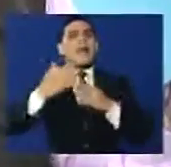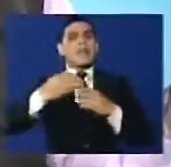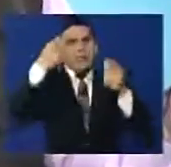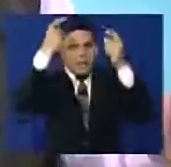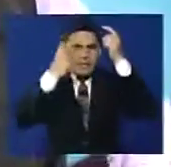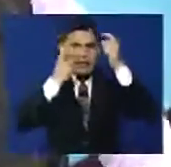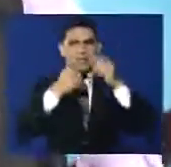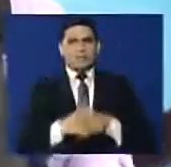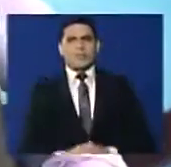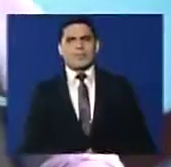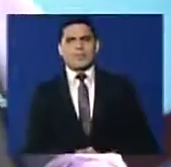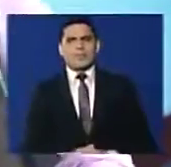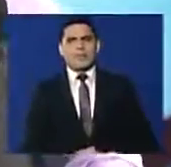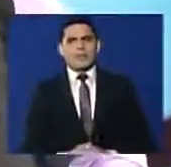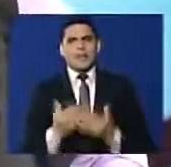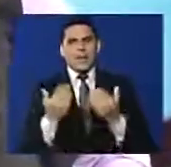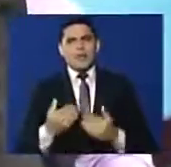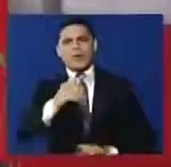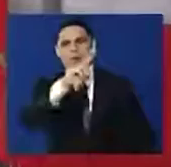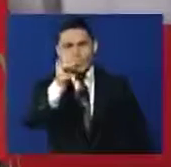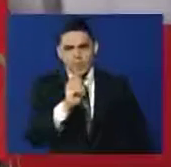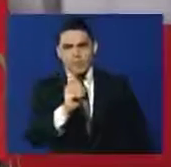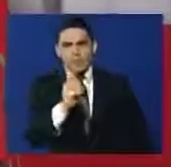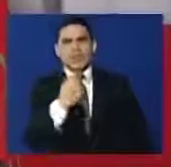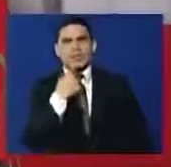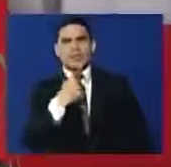antes. ¿Tú crees que cabe en este momento